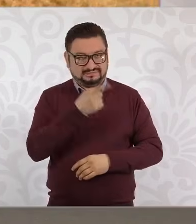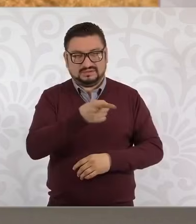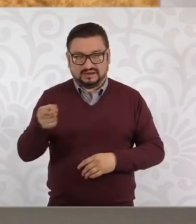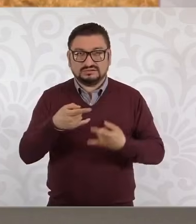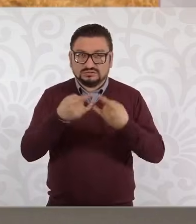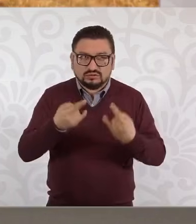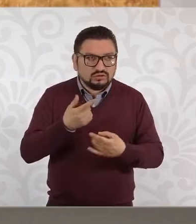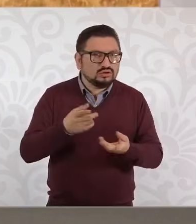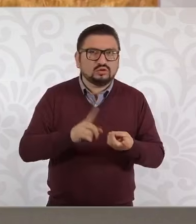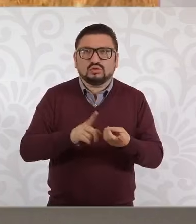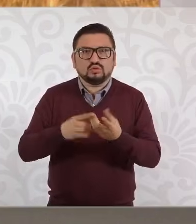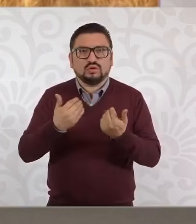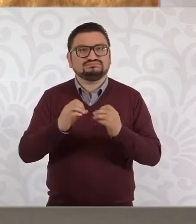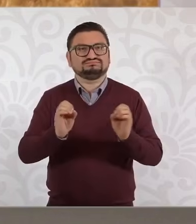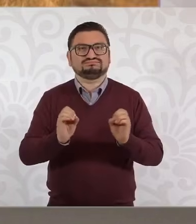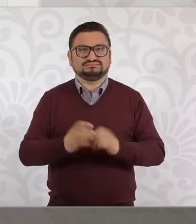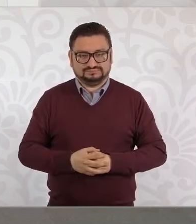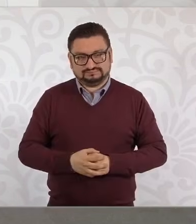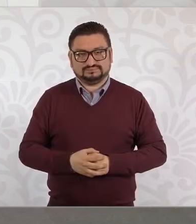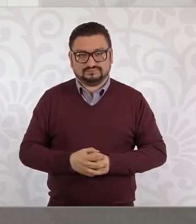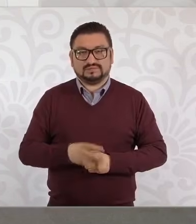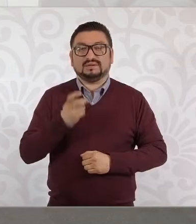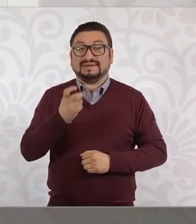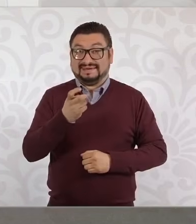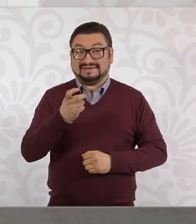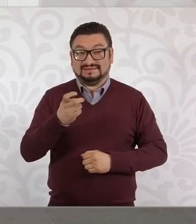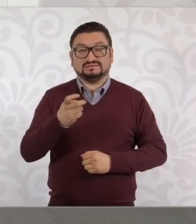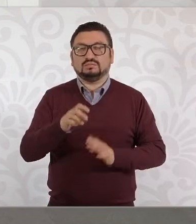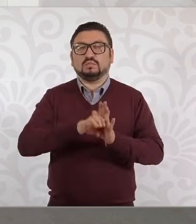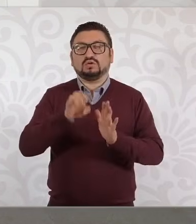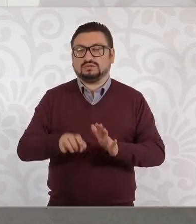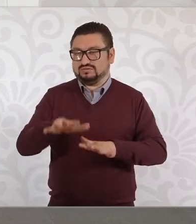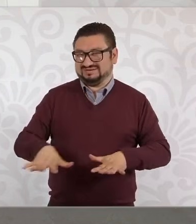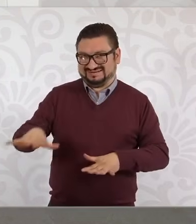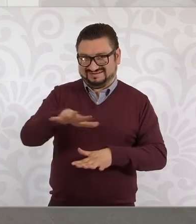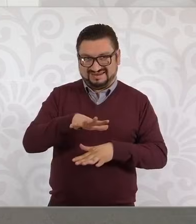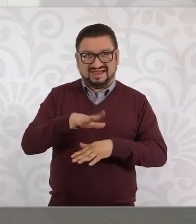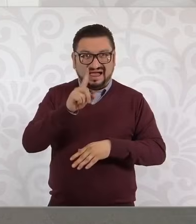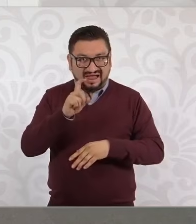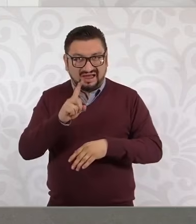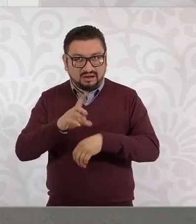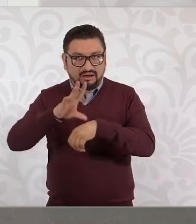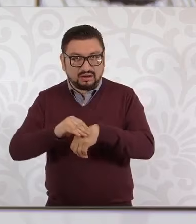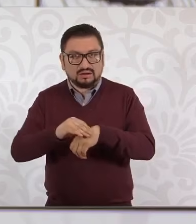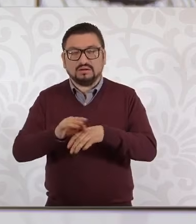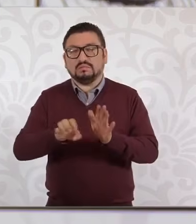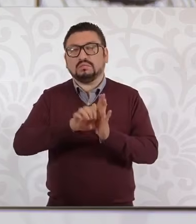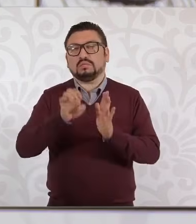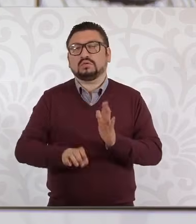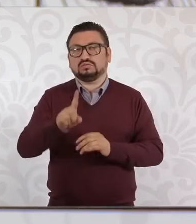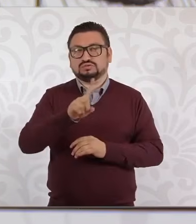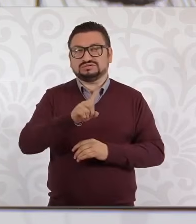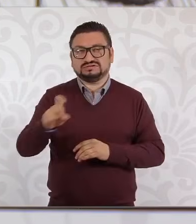que hay en el país. Esto evitaba, por ejemplo, si este acuífero se permite la explotación de 100